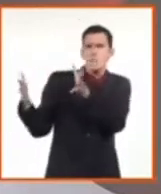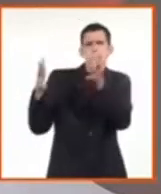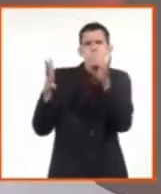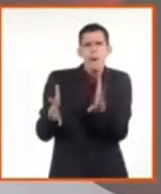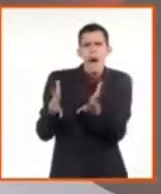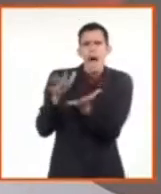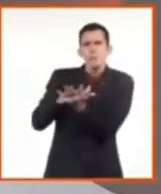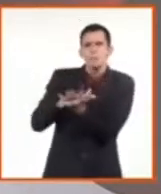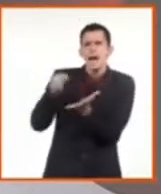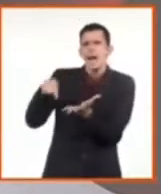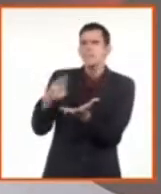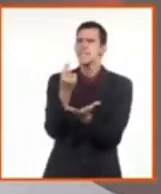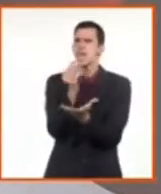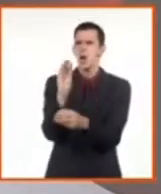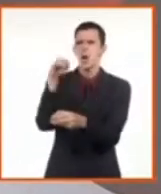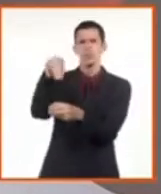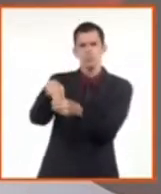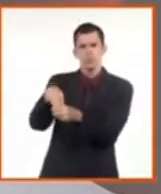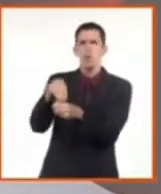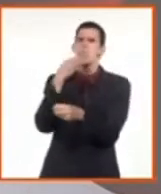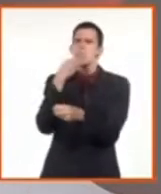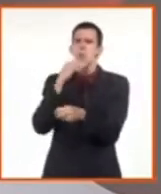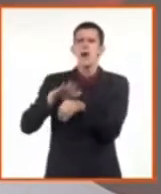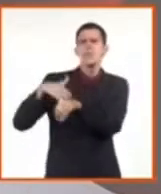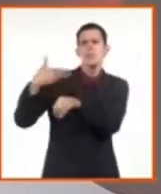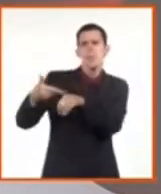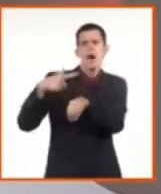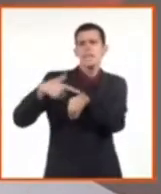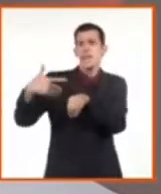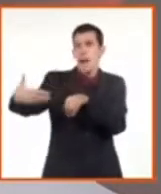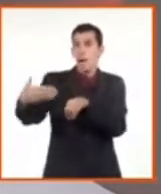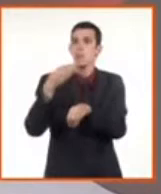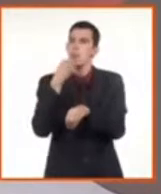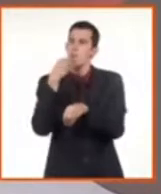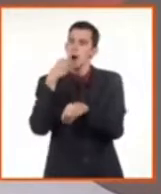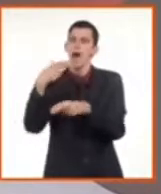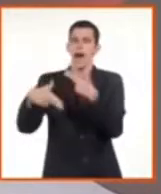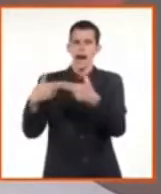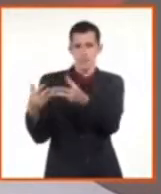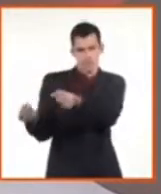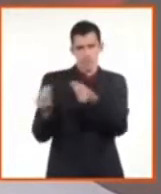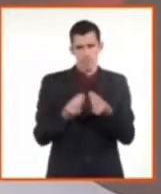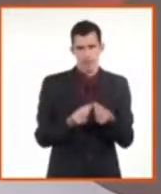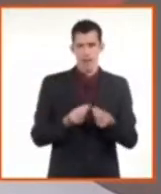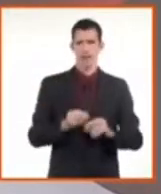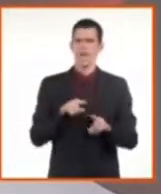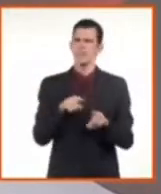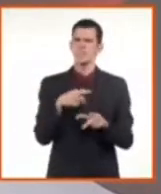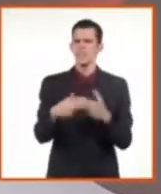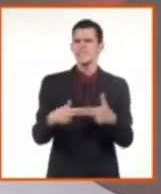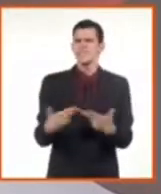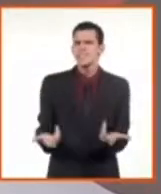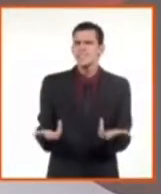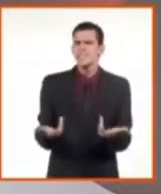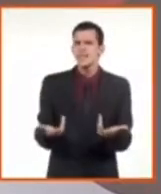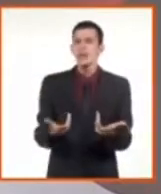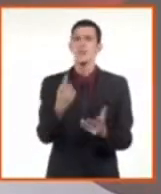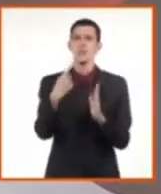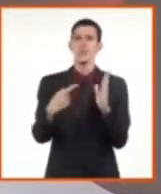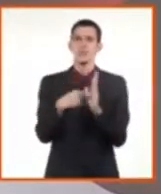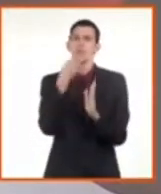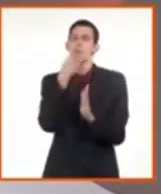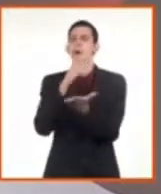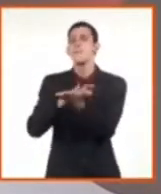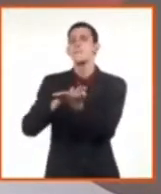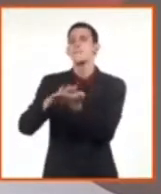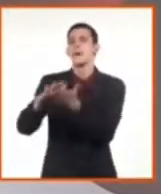depósitos en bonn o almacenes en bonn dados que son vías para tener los bienes en el país y realmente no tener que salir